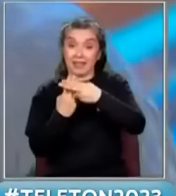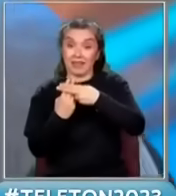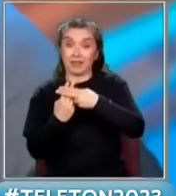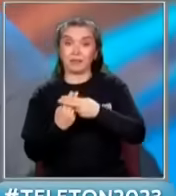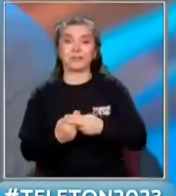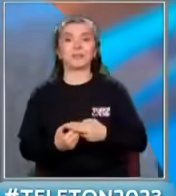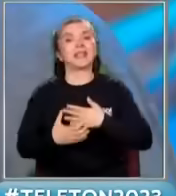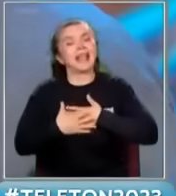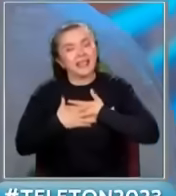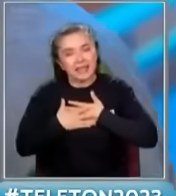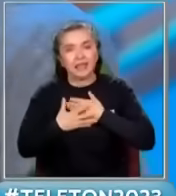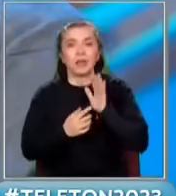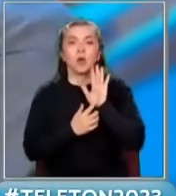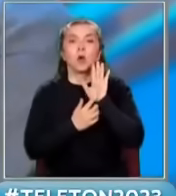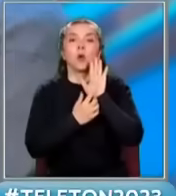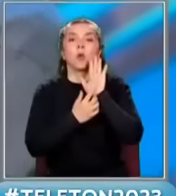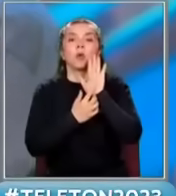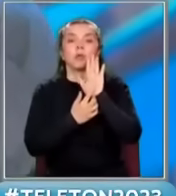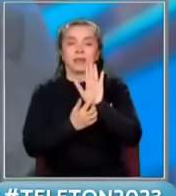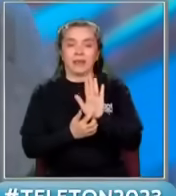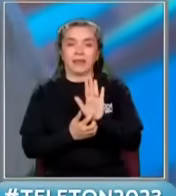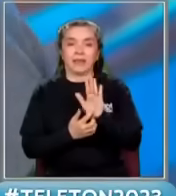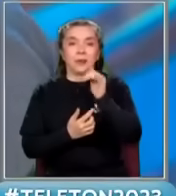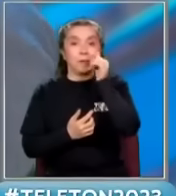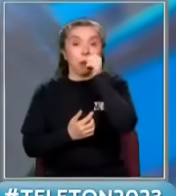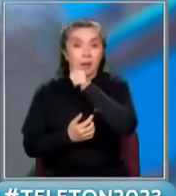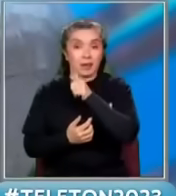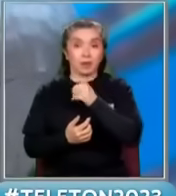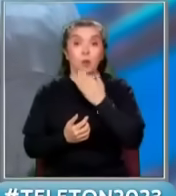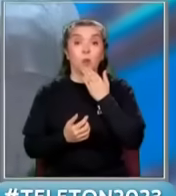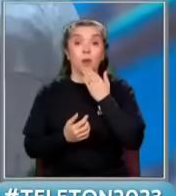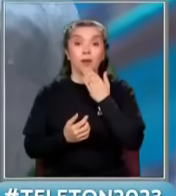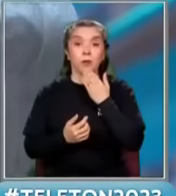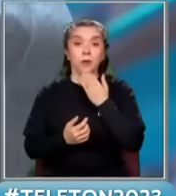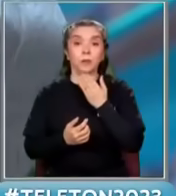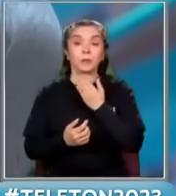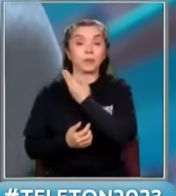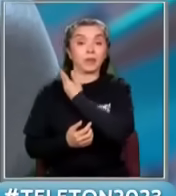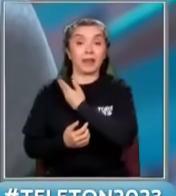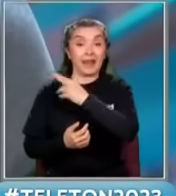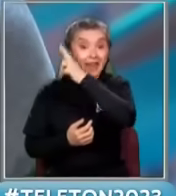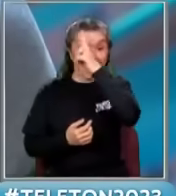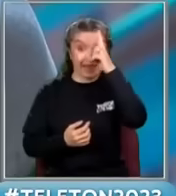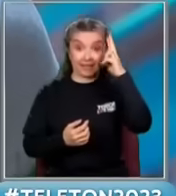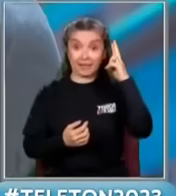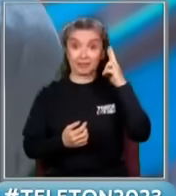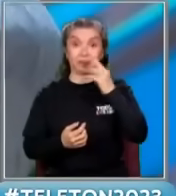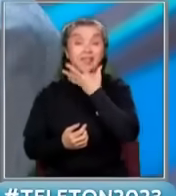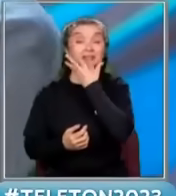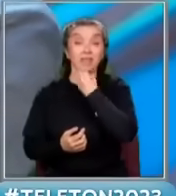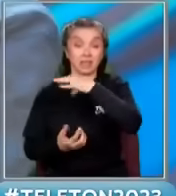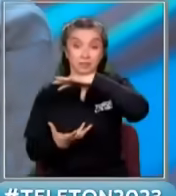te quiero mostrar el momento cuando nuestra Miss Universo, Cecilia Aboloco,